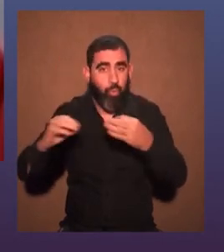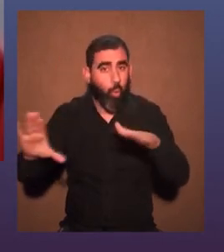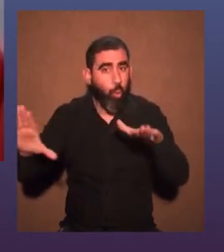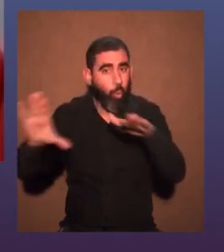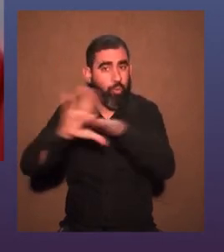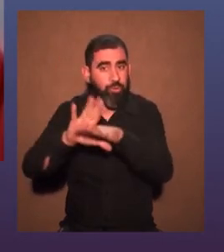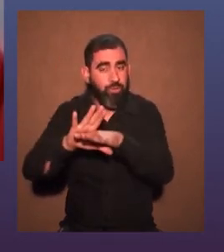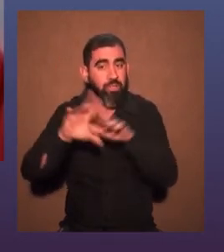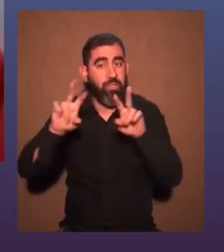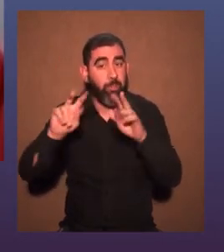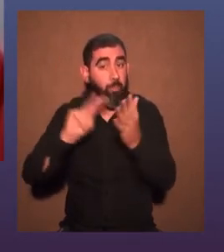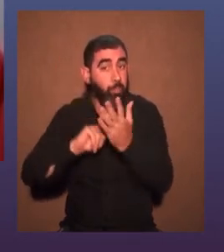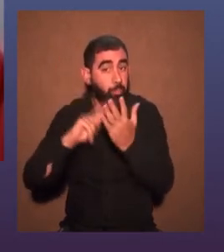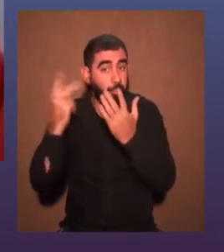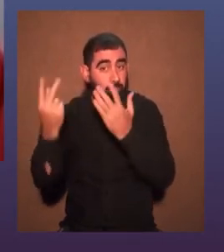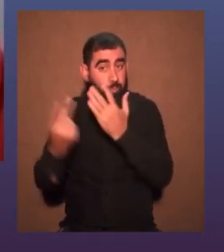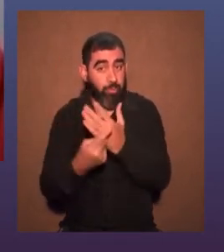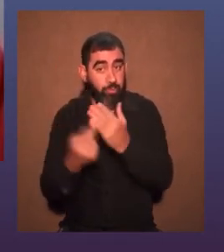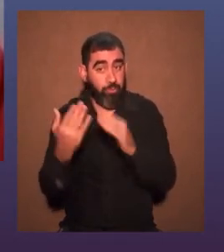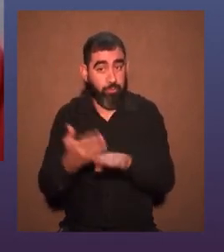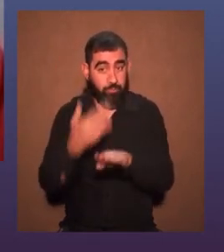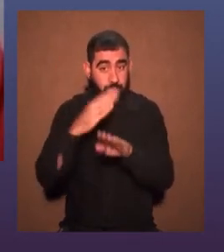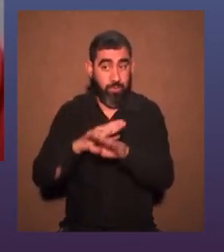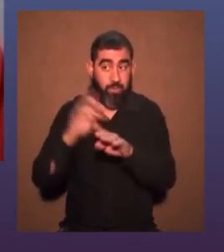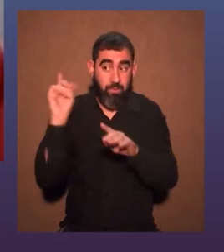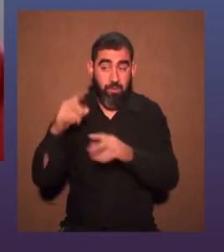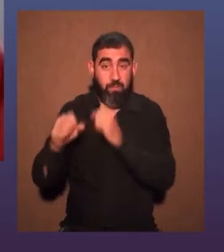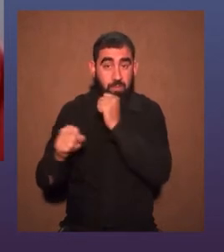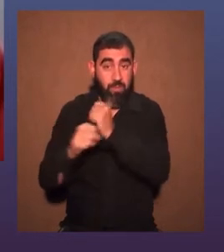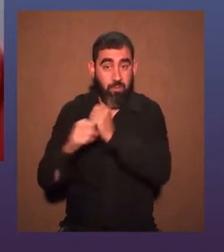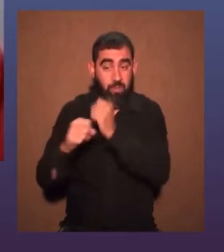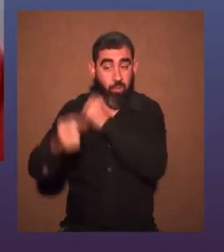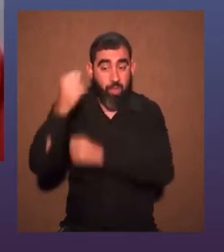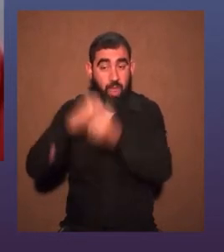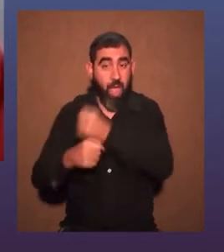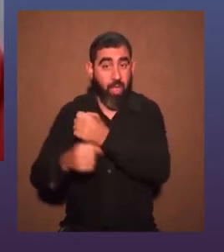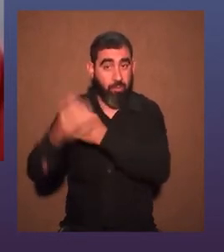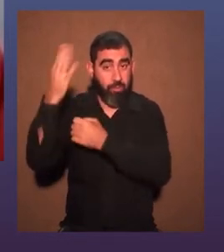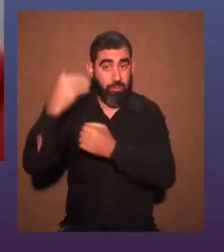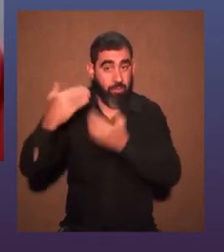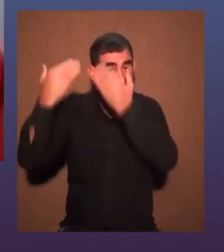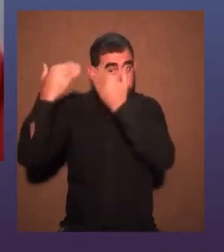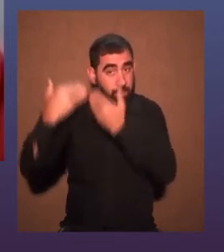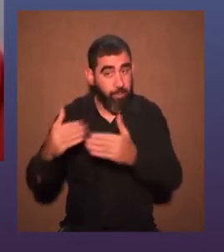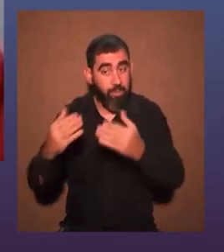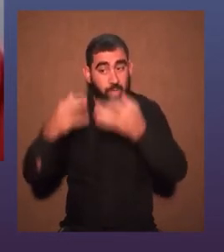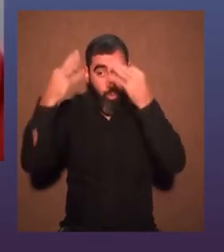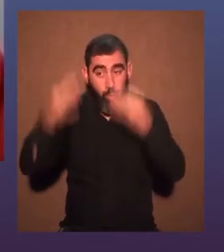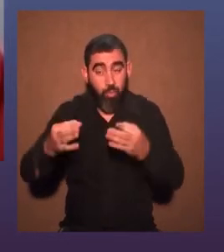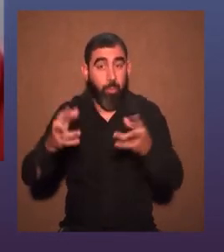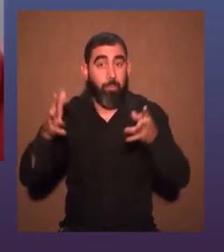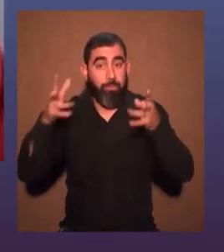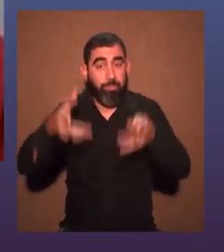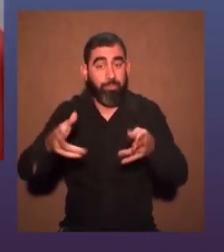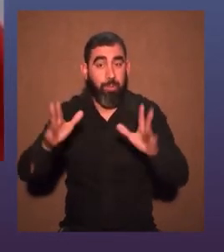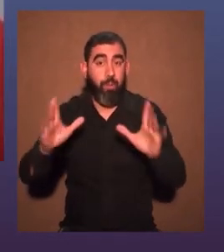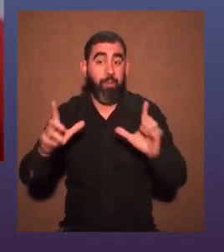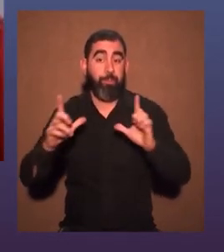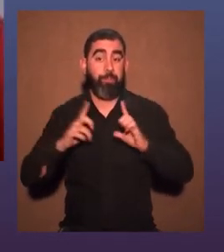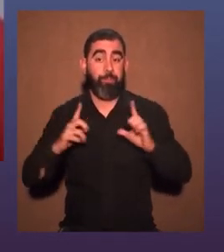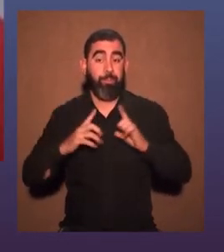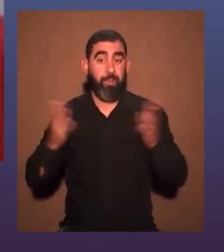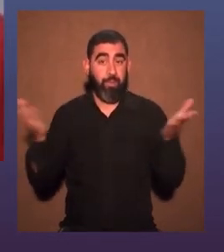coincidía este proyecto que venimos trabajando desde el año pasado y nos agarró en esta pausa, en esta